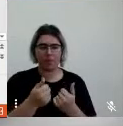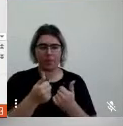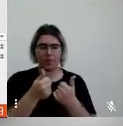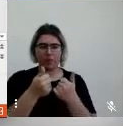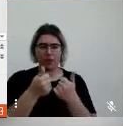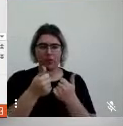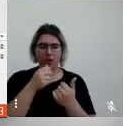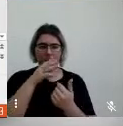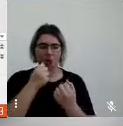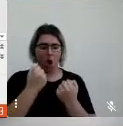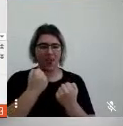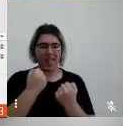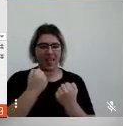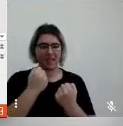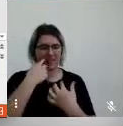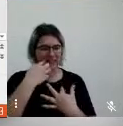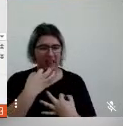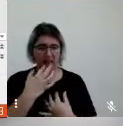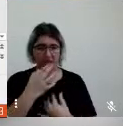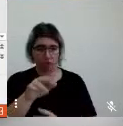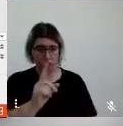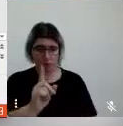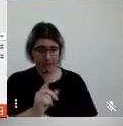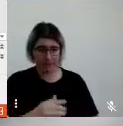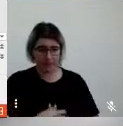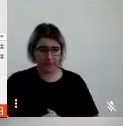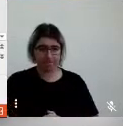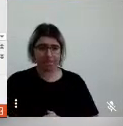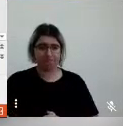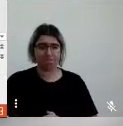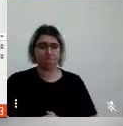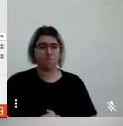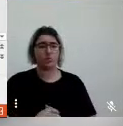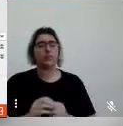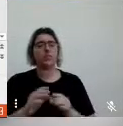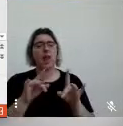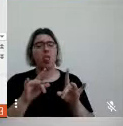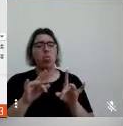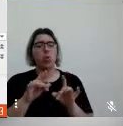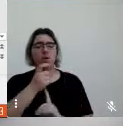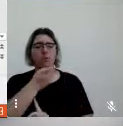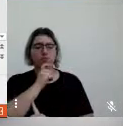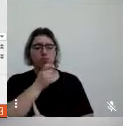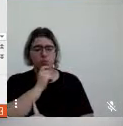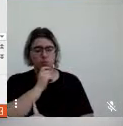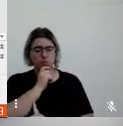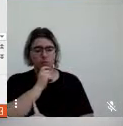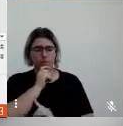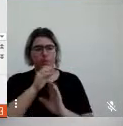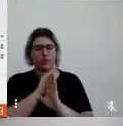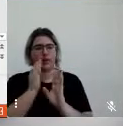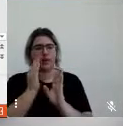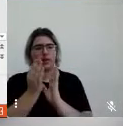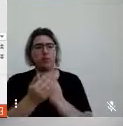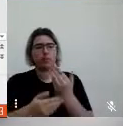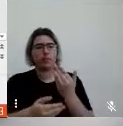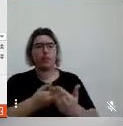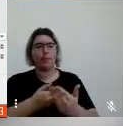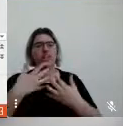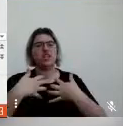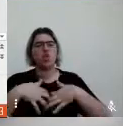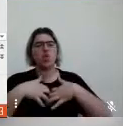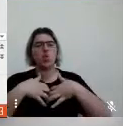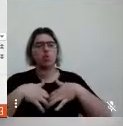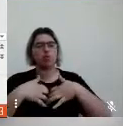energía real y duradera. ¿Cómo se obtiene el azúcar? Se obtiene a través de un proceso industrial y es